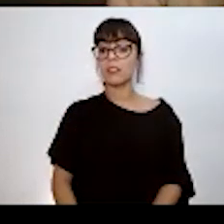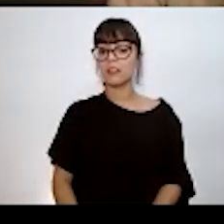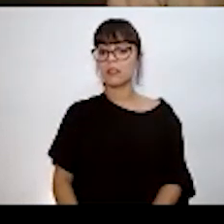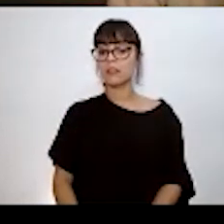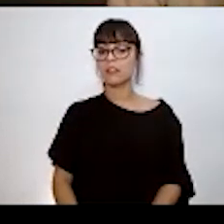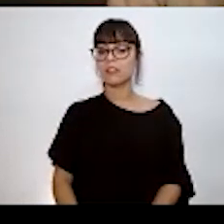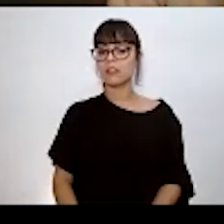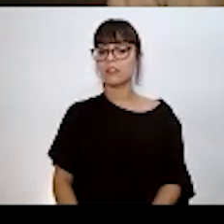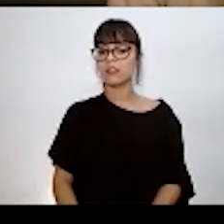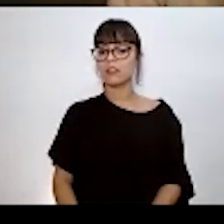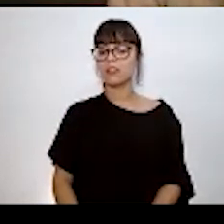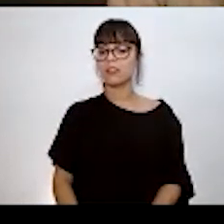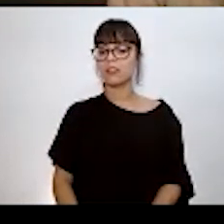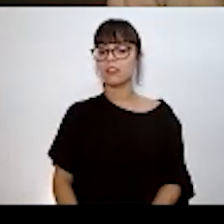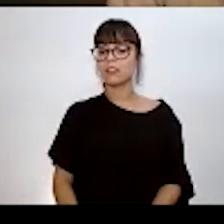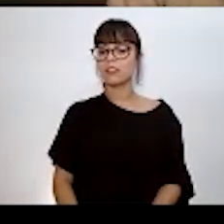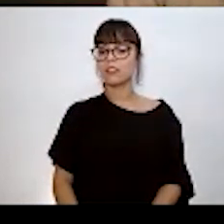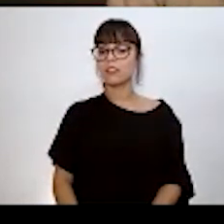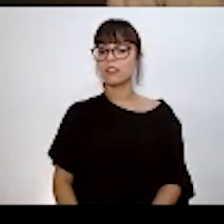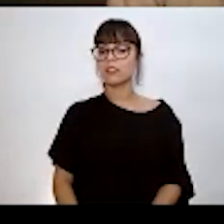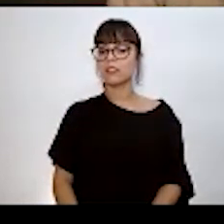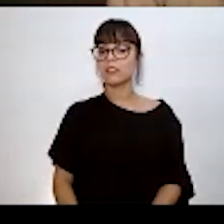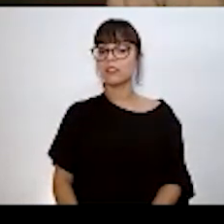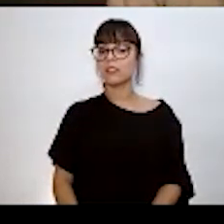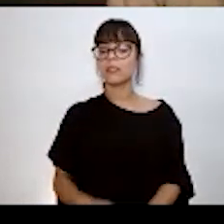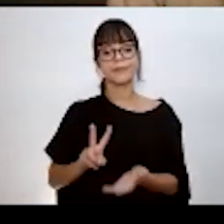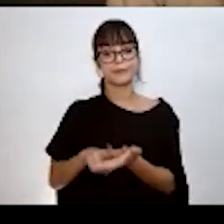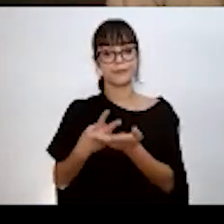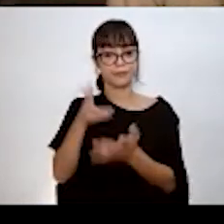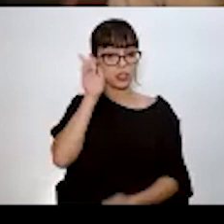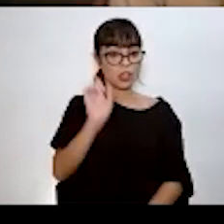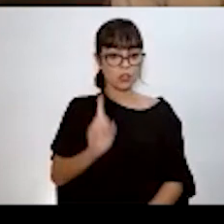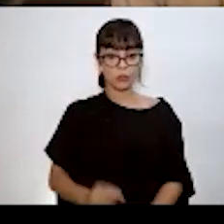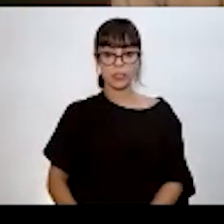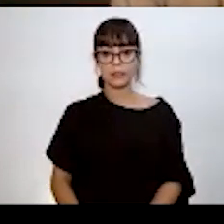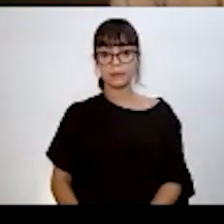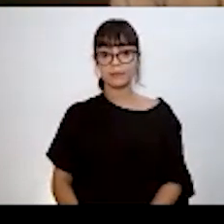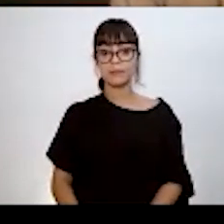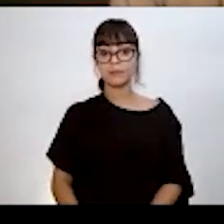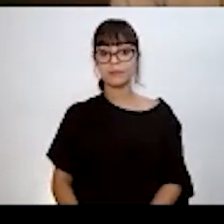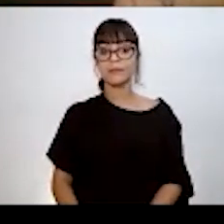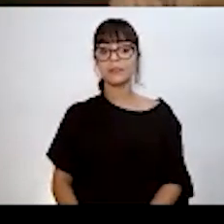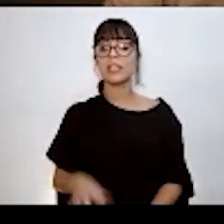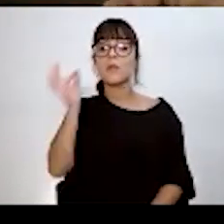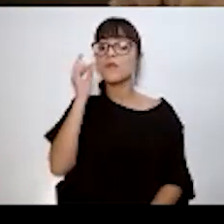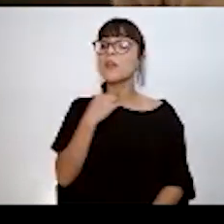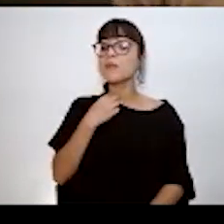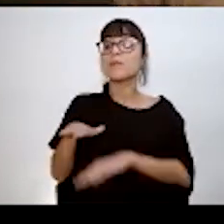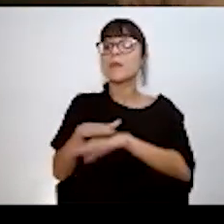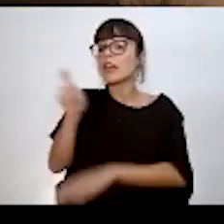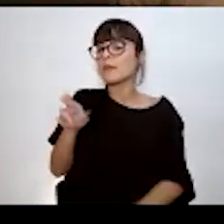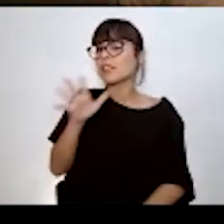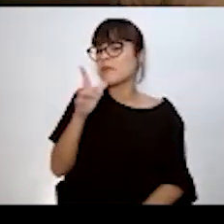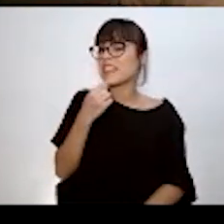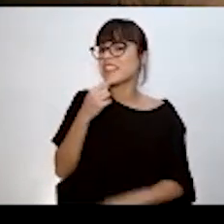costa también corresponde a la época del siglo XII. perdón, repite, porque es que estaban diciendo que, la sala